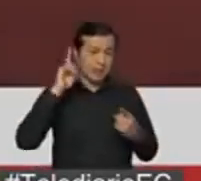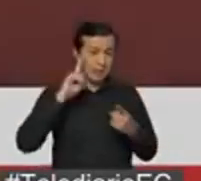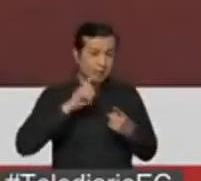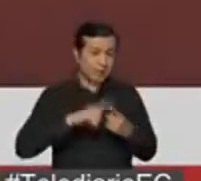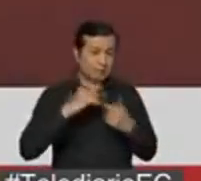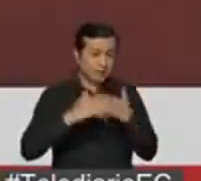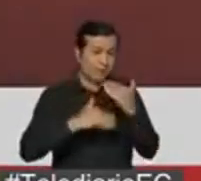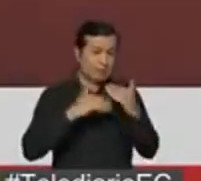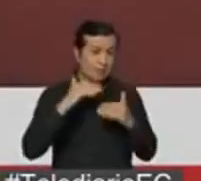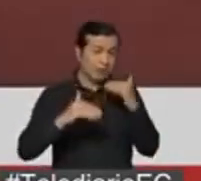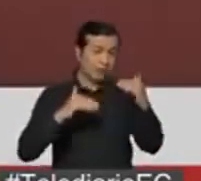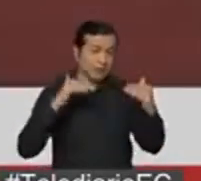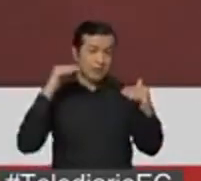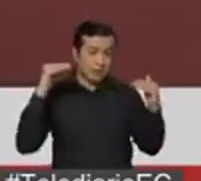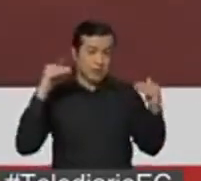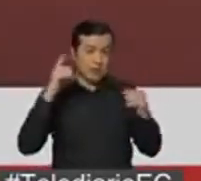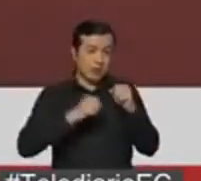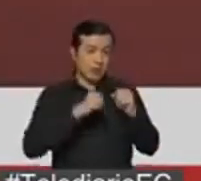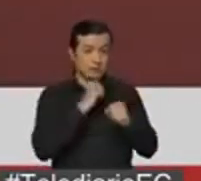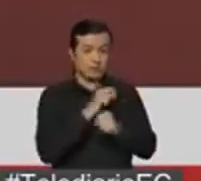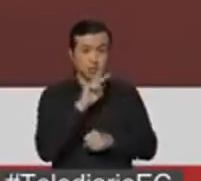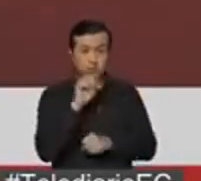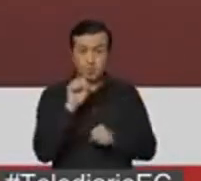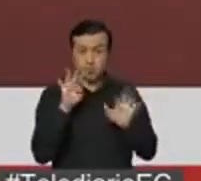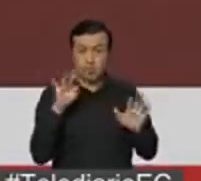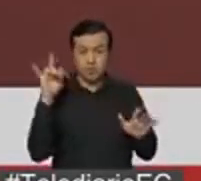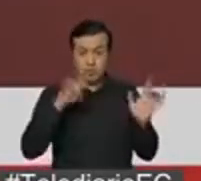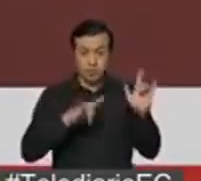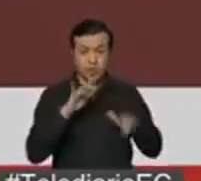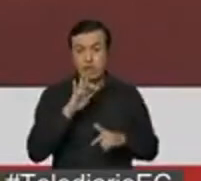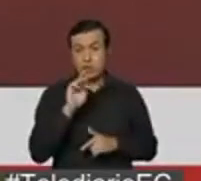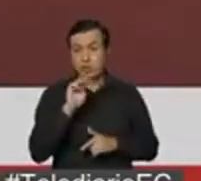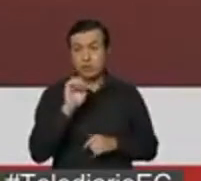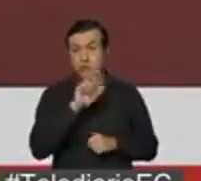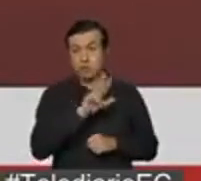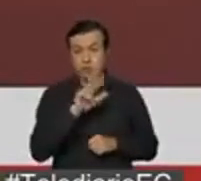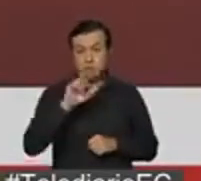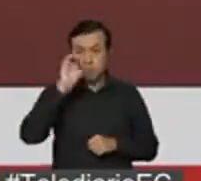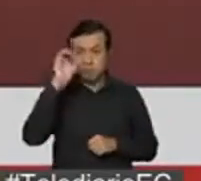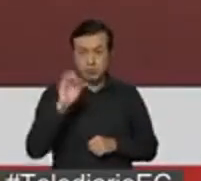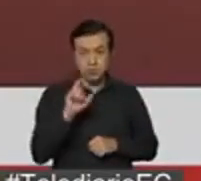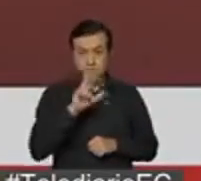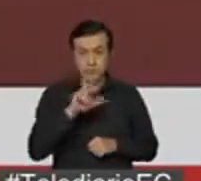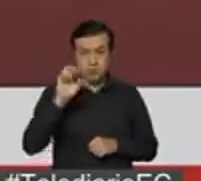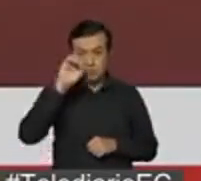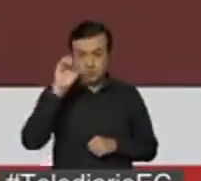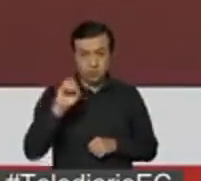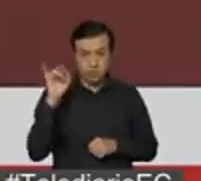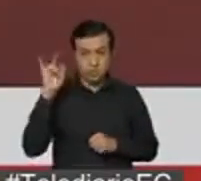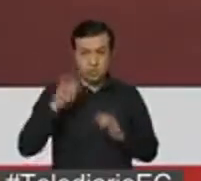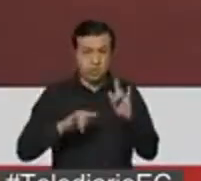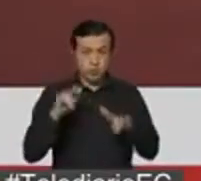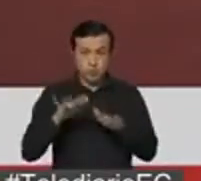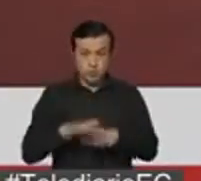alcanzando los niveles del año 2019. Tame tenía aproximadamente el 33% del mercado